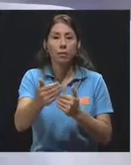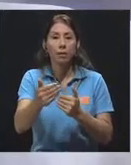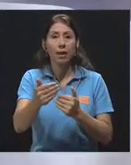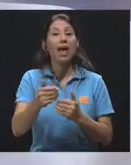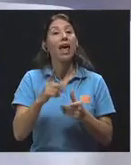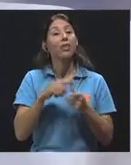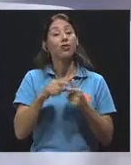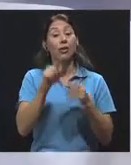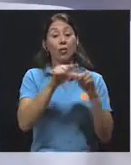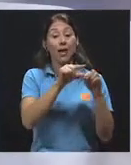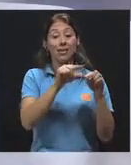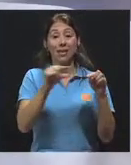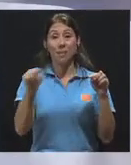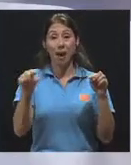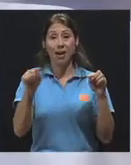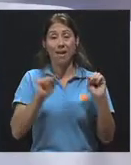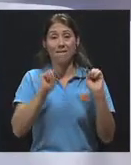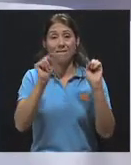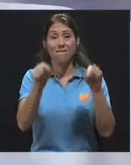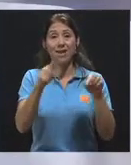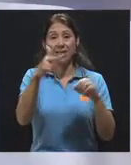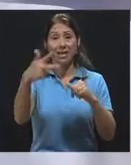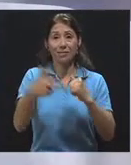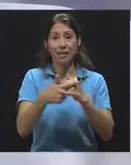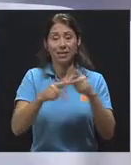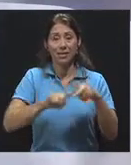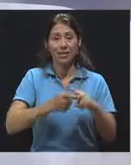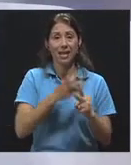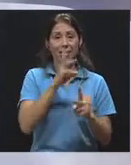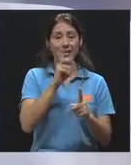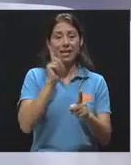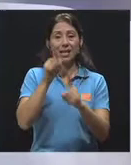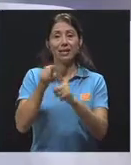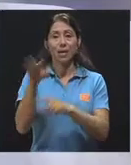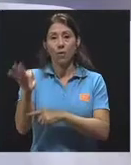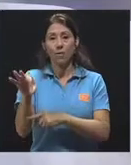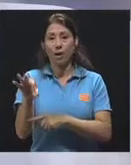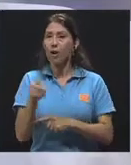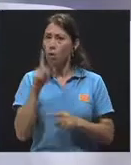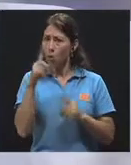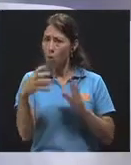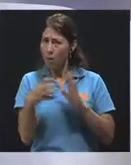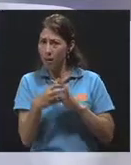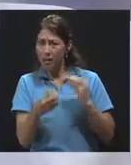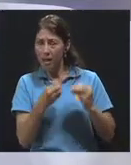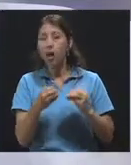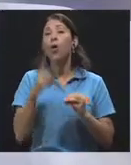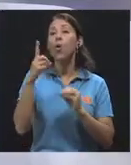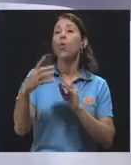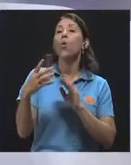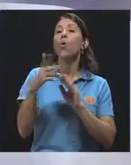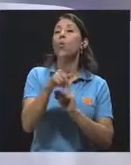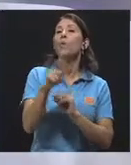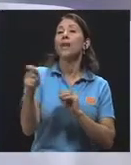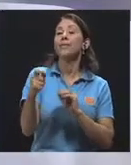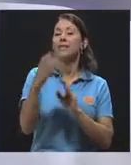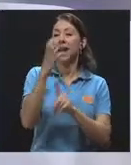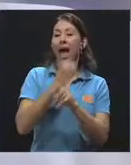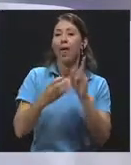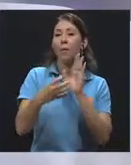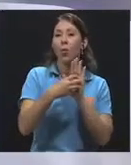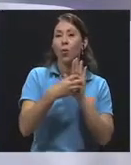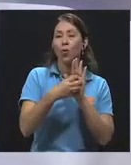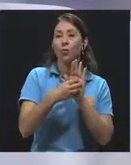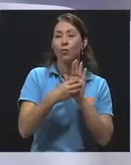por semana, digamos de 6 a 9 de la noche. ¿Un mes los seis módulos o un mes por módulo? Un mes cada módulo. Mes. Ah, bueno. Entonces, digamos lunes, miércoles o sea, y viernes de